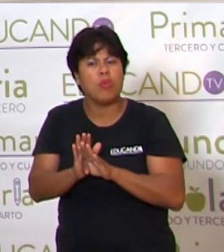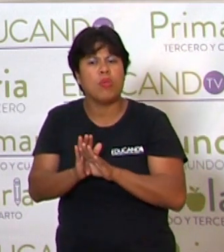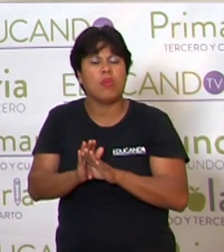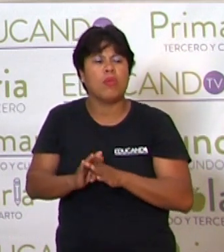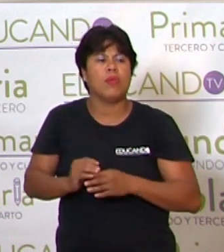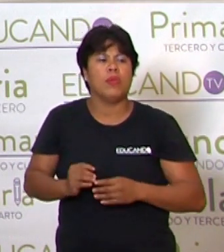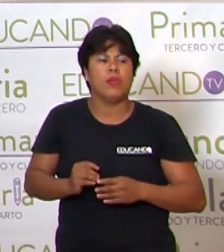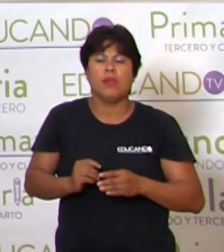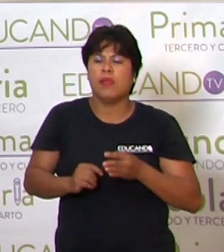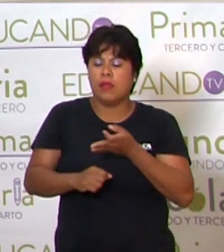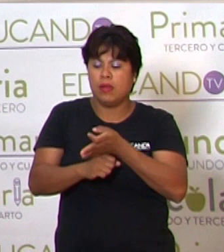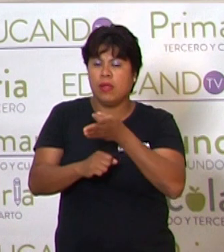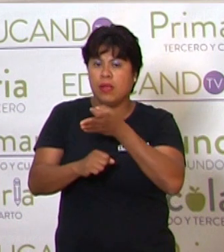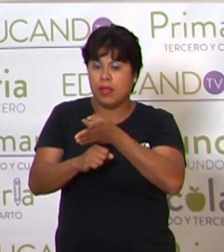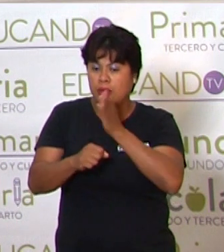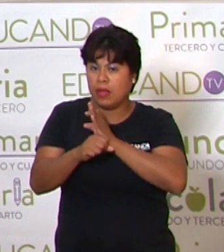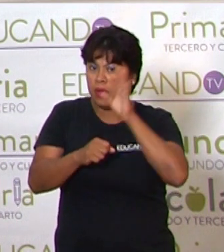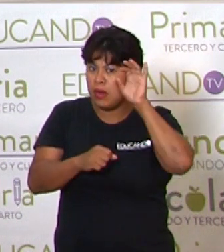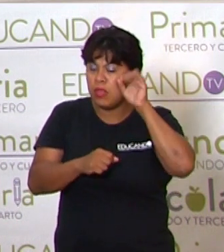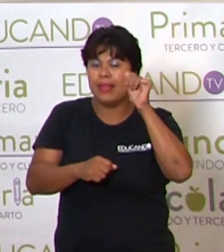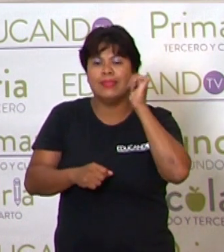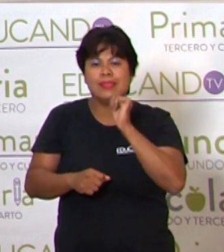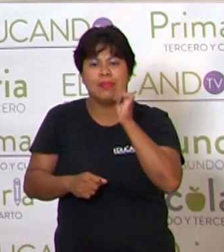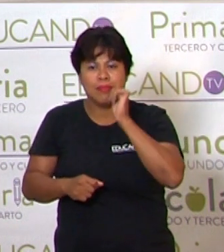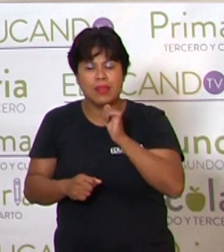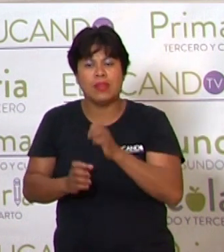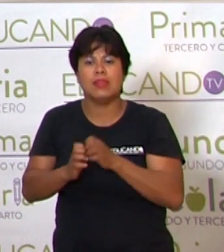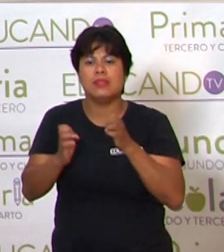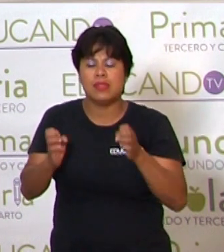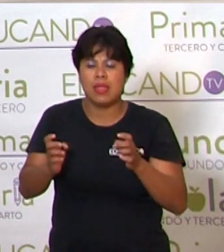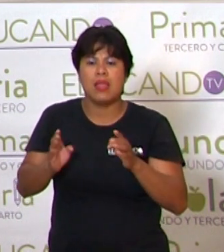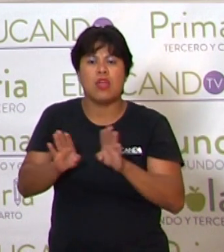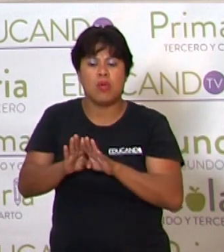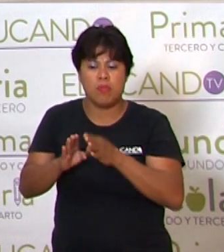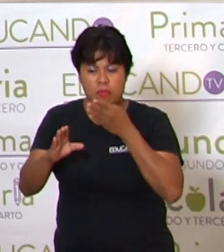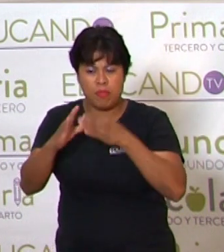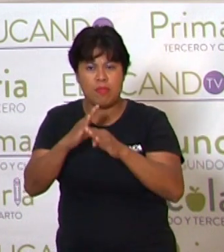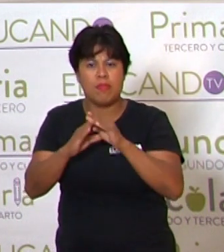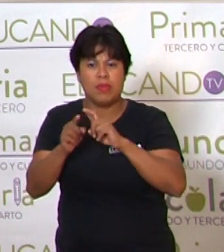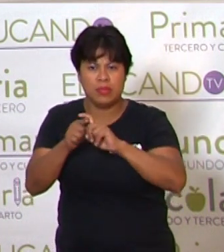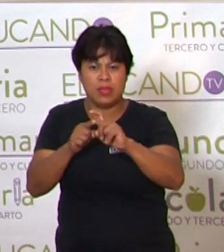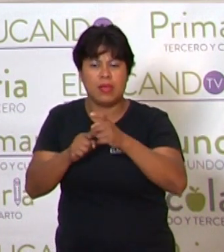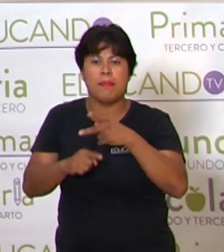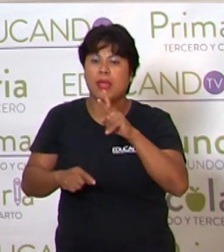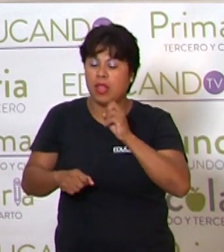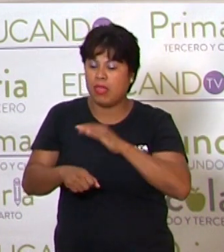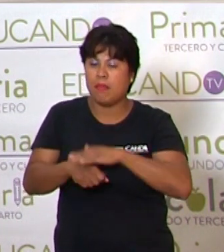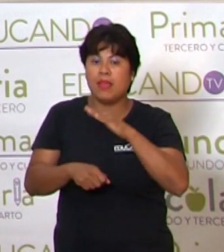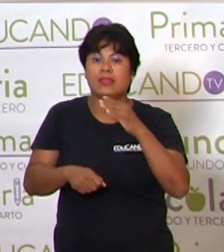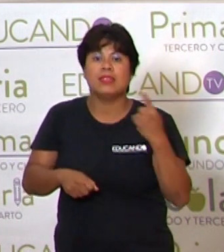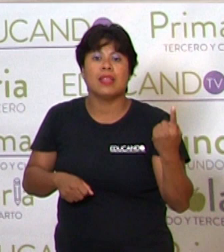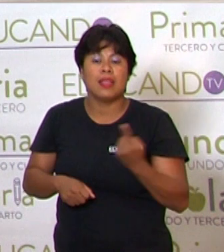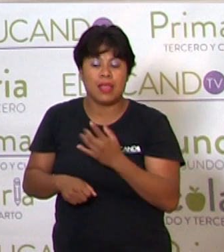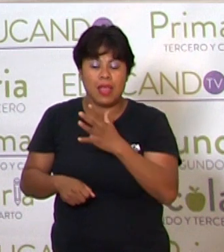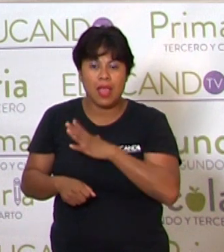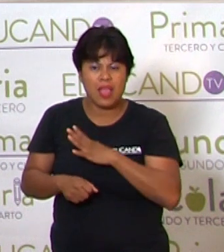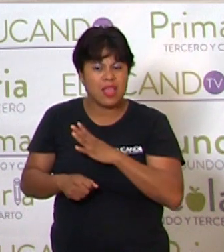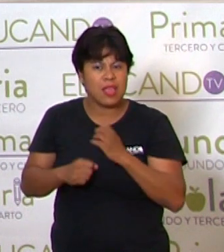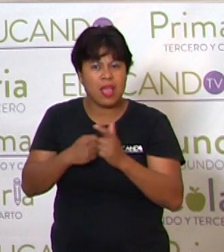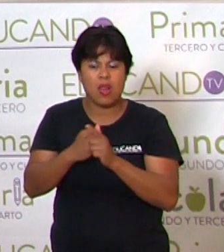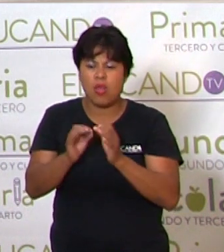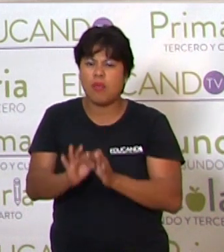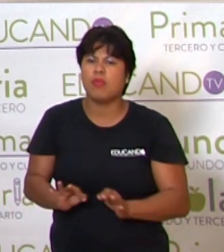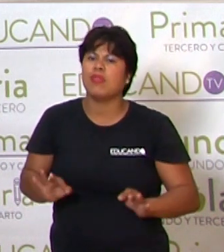cómo las caricaturas siempre nos están dando un mensaje, pero además que hay un